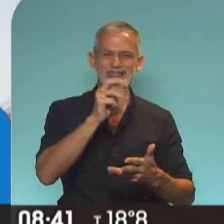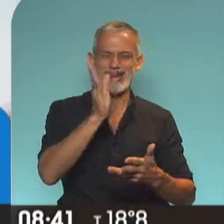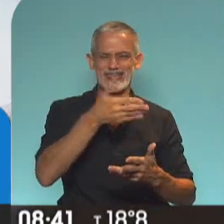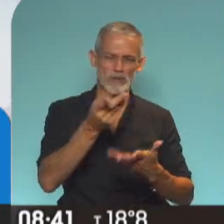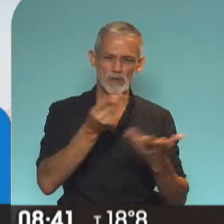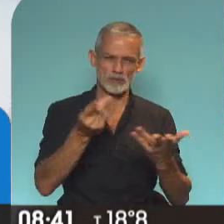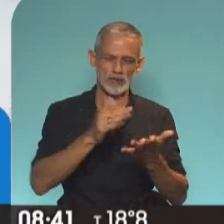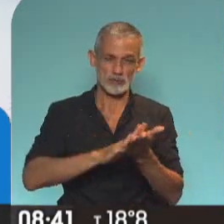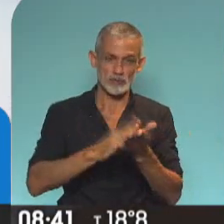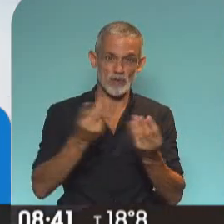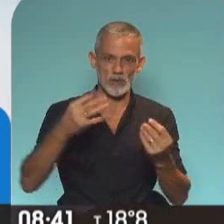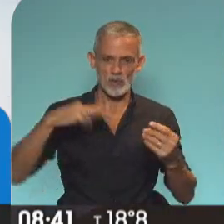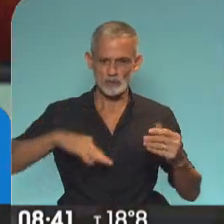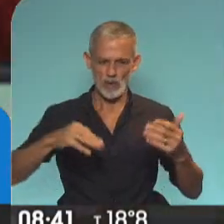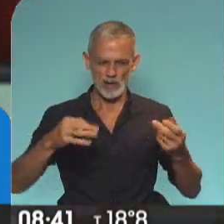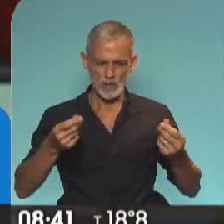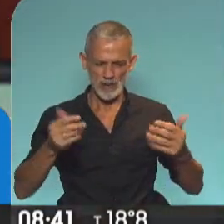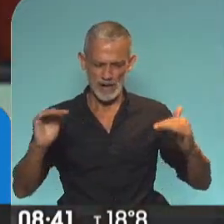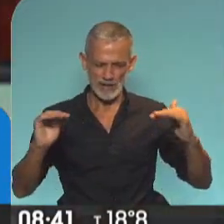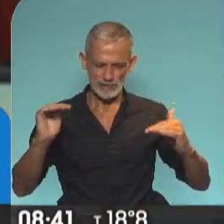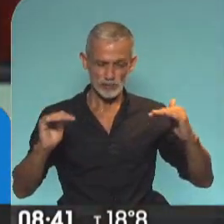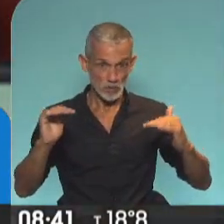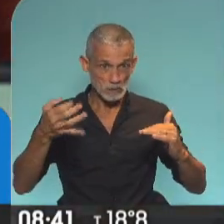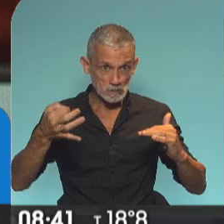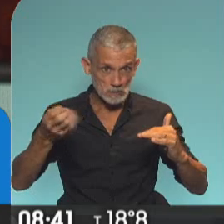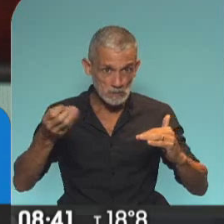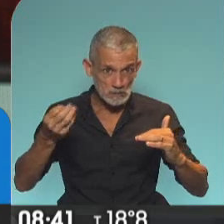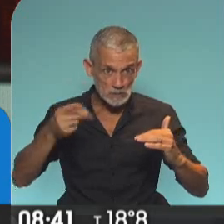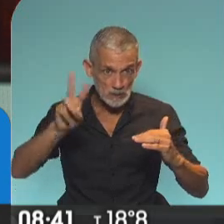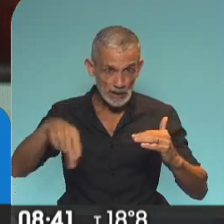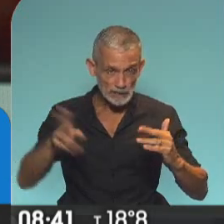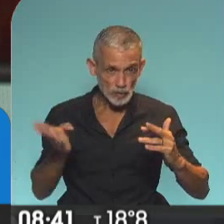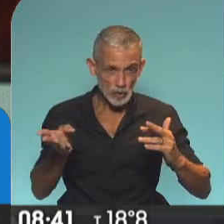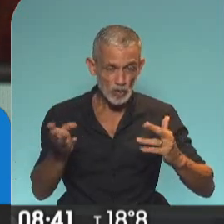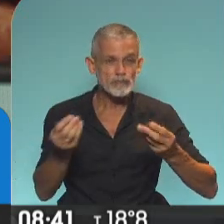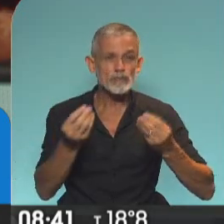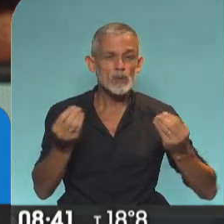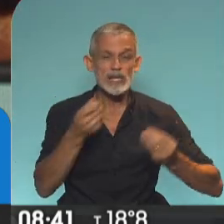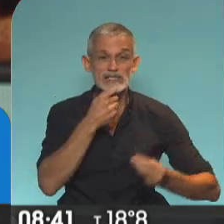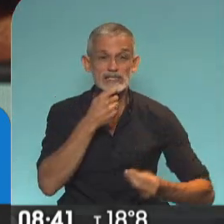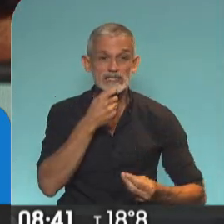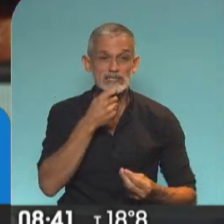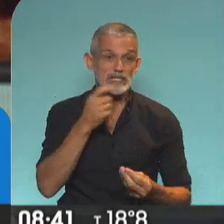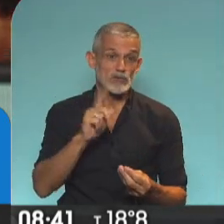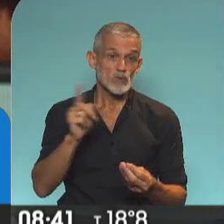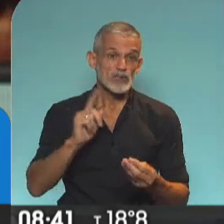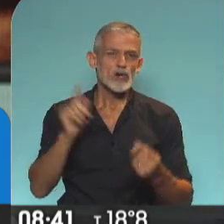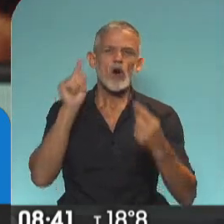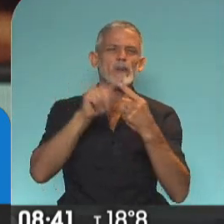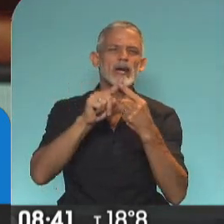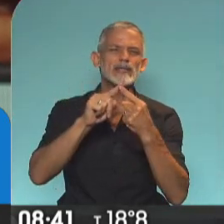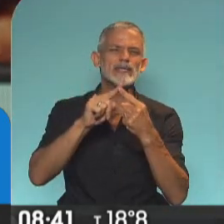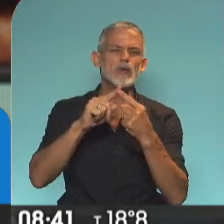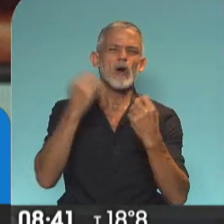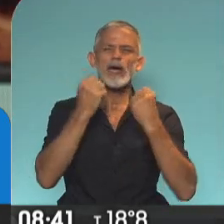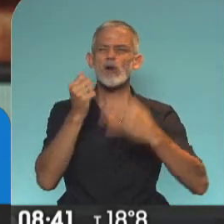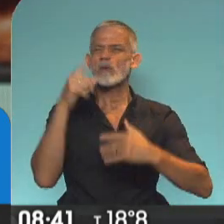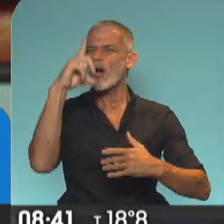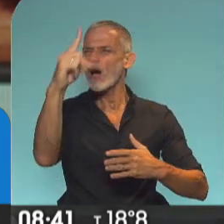era acertado. Tiene sentido regular expectativas en materia de paritarias. De hecho, él hizo un acuerdo que va en línea